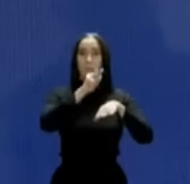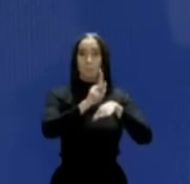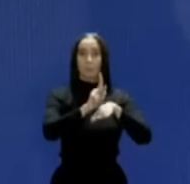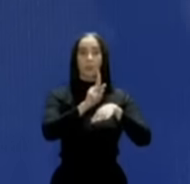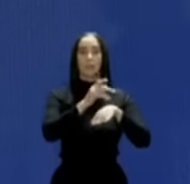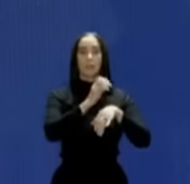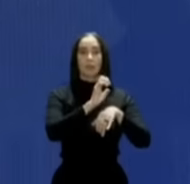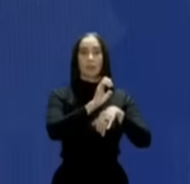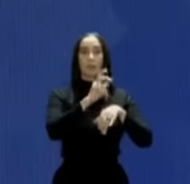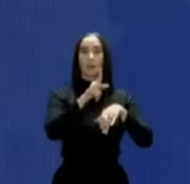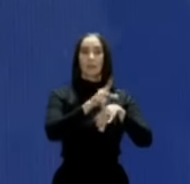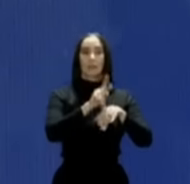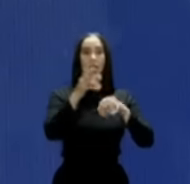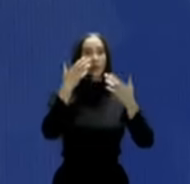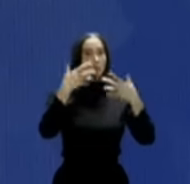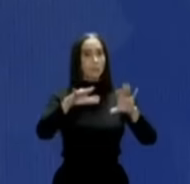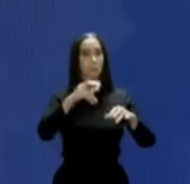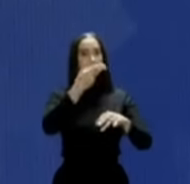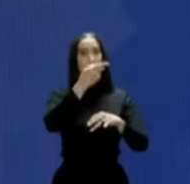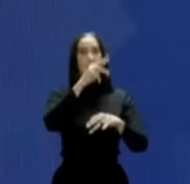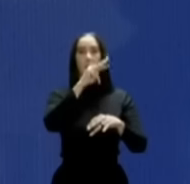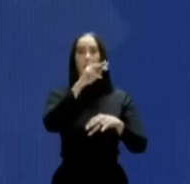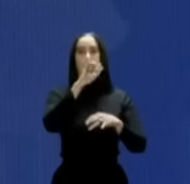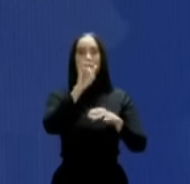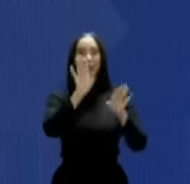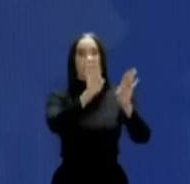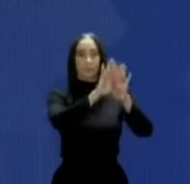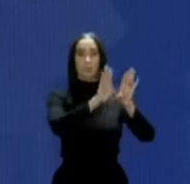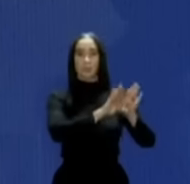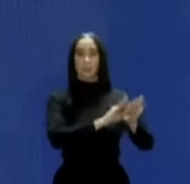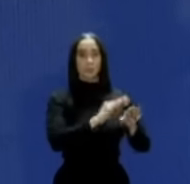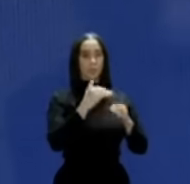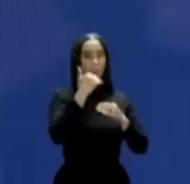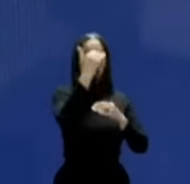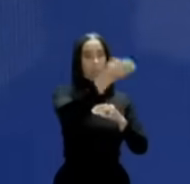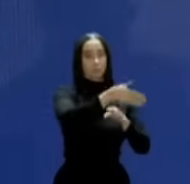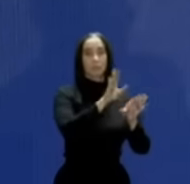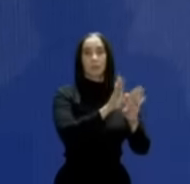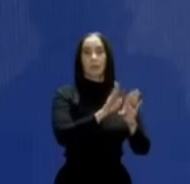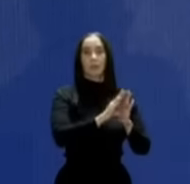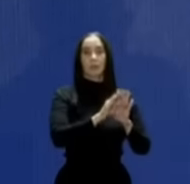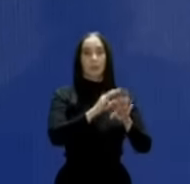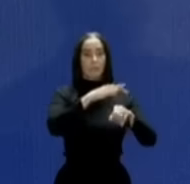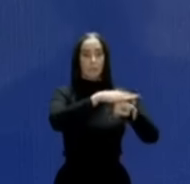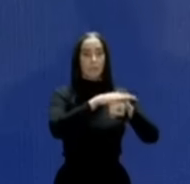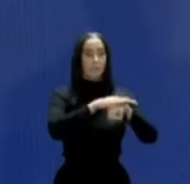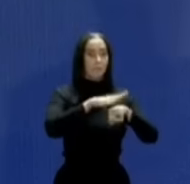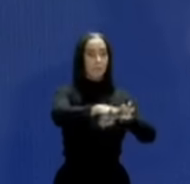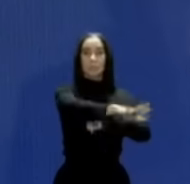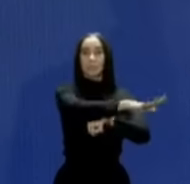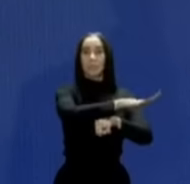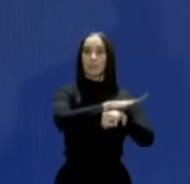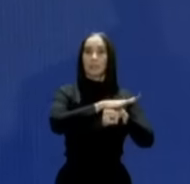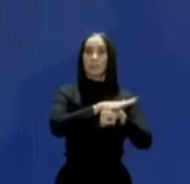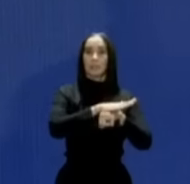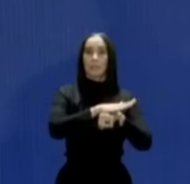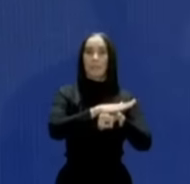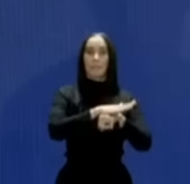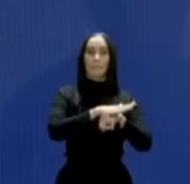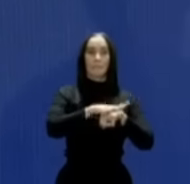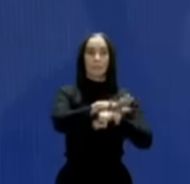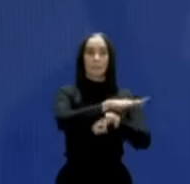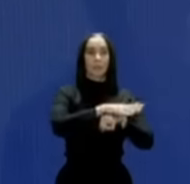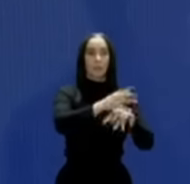la de Jimaní está prácticamente cerrada, porque del otro lado de la frontera el terreno ha